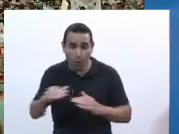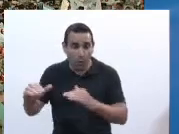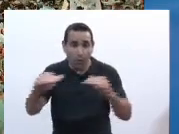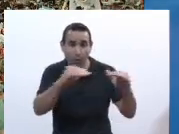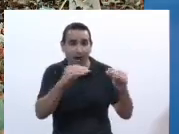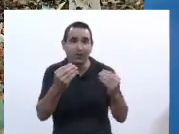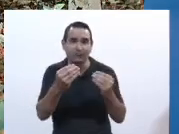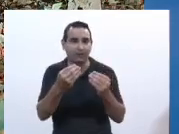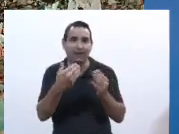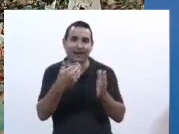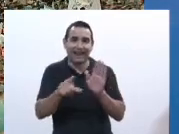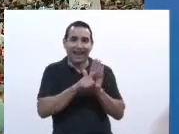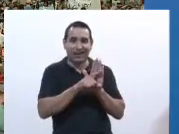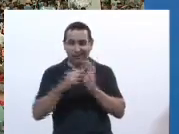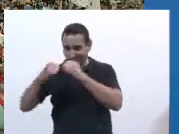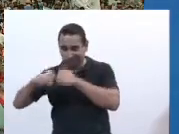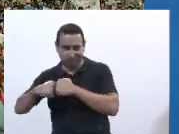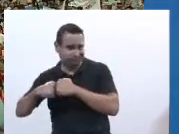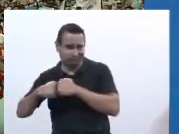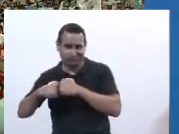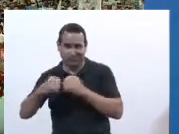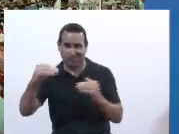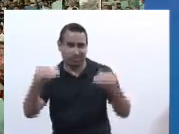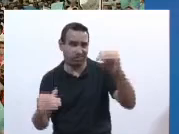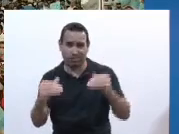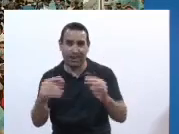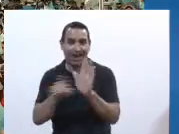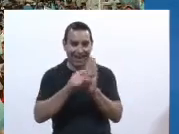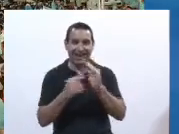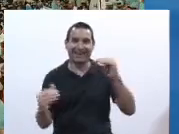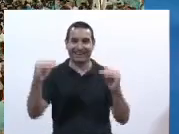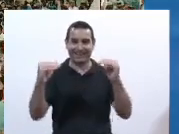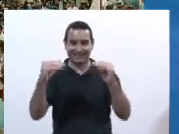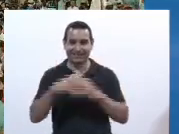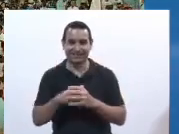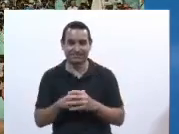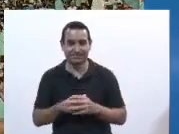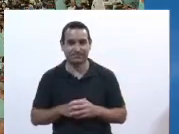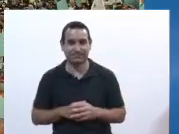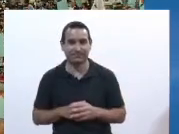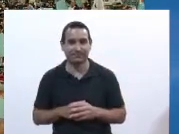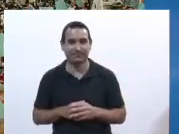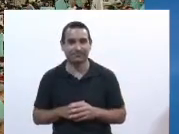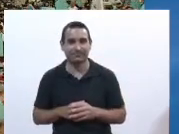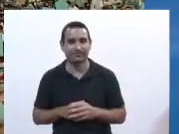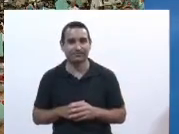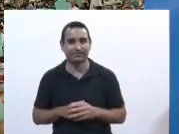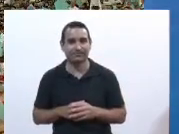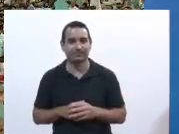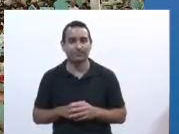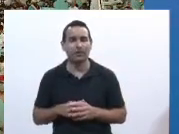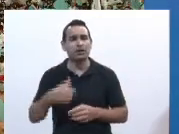ley, no la clandestinidad, no el no ver, no el no escuchar. Yo